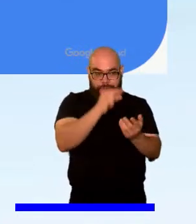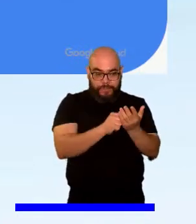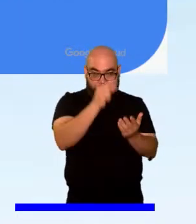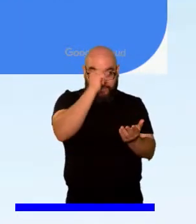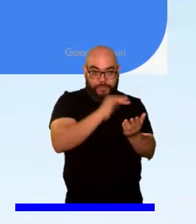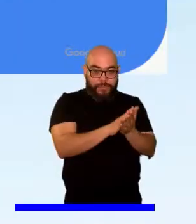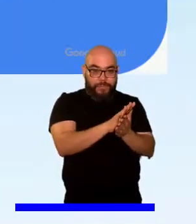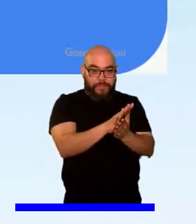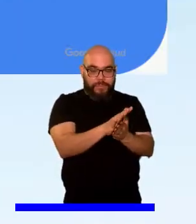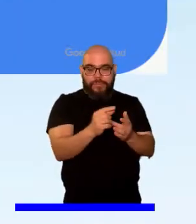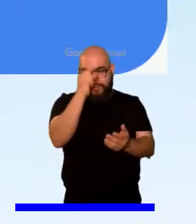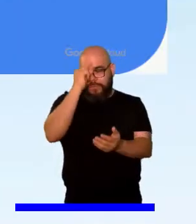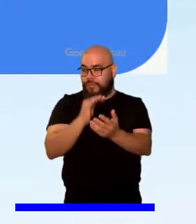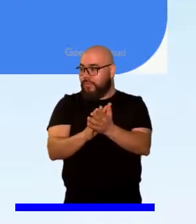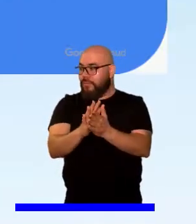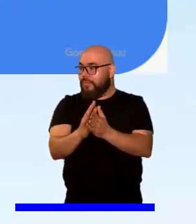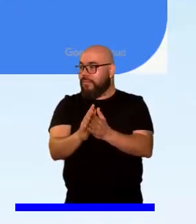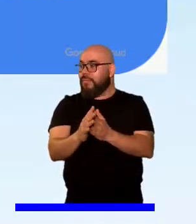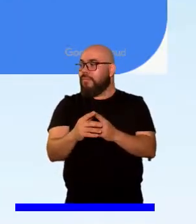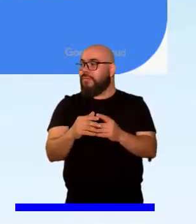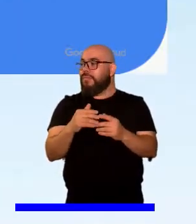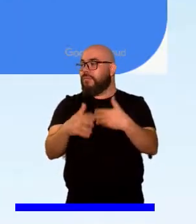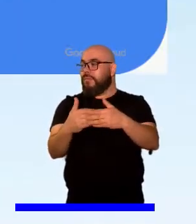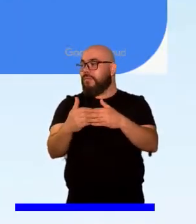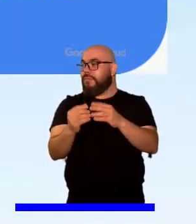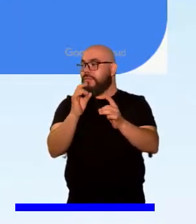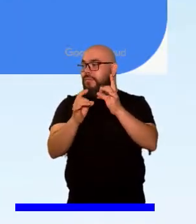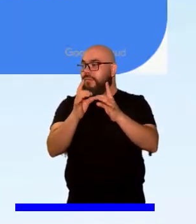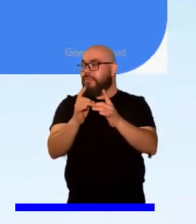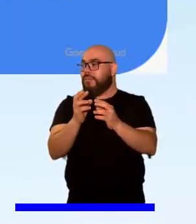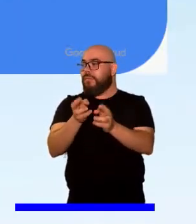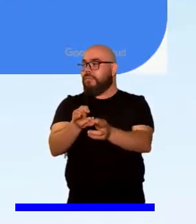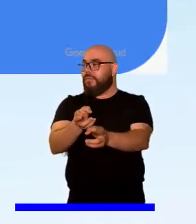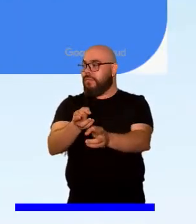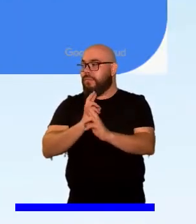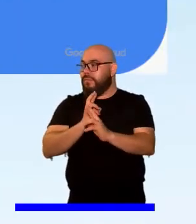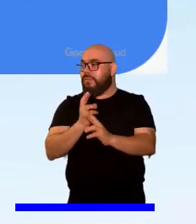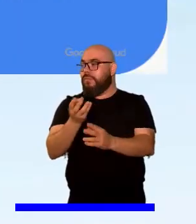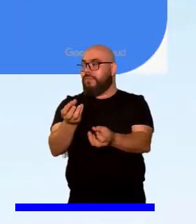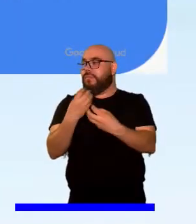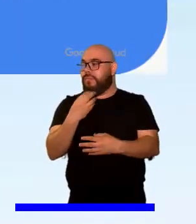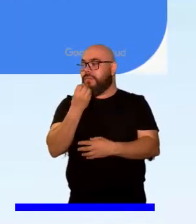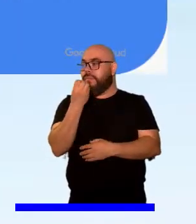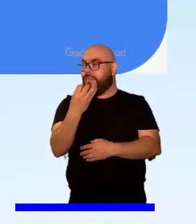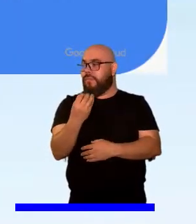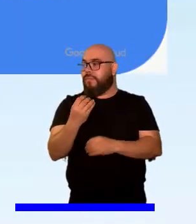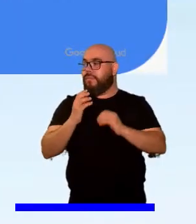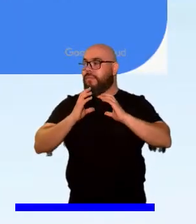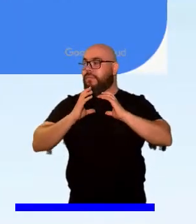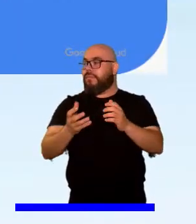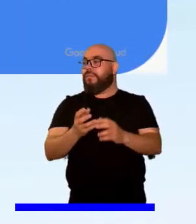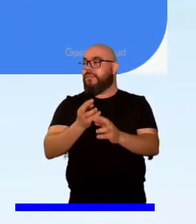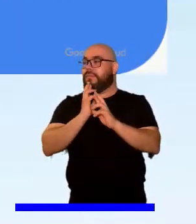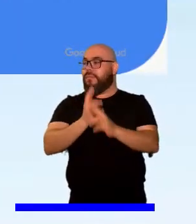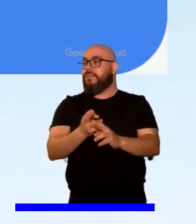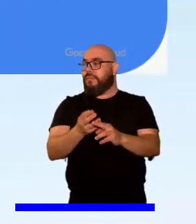y la IA anterior, en donde nosotros hablábamos de modelos que casi que daban un número, daban una clase o un veredicto de